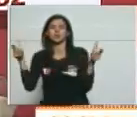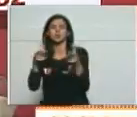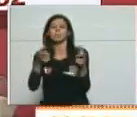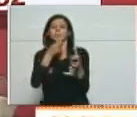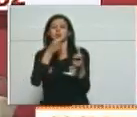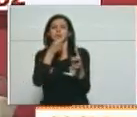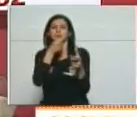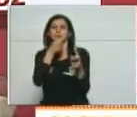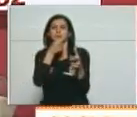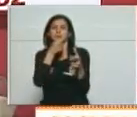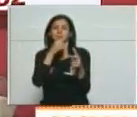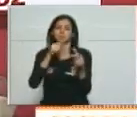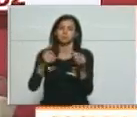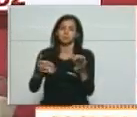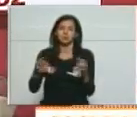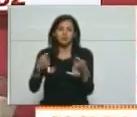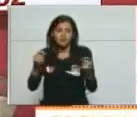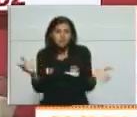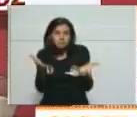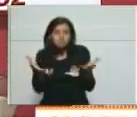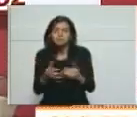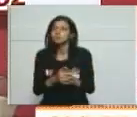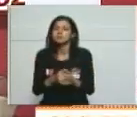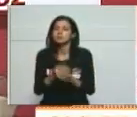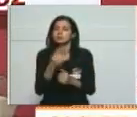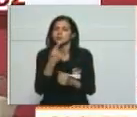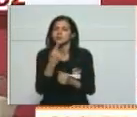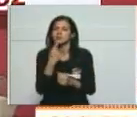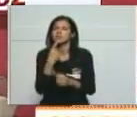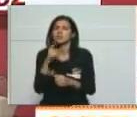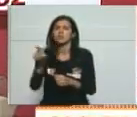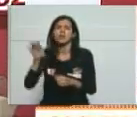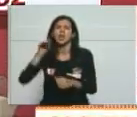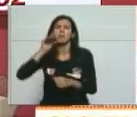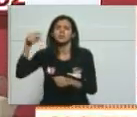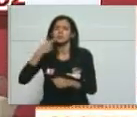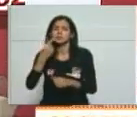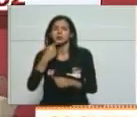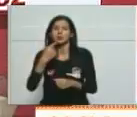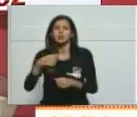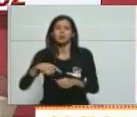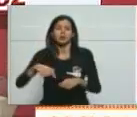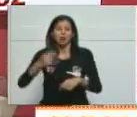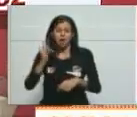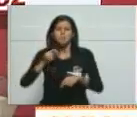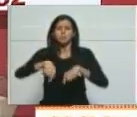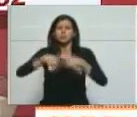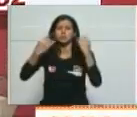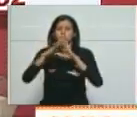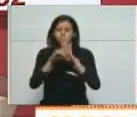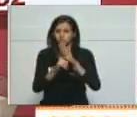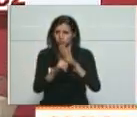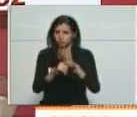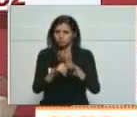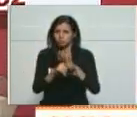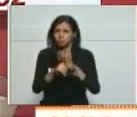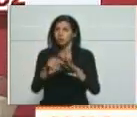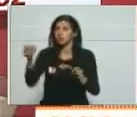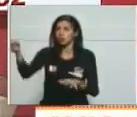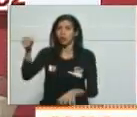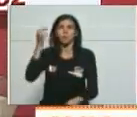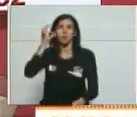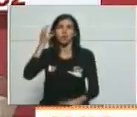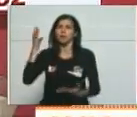cuando se hizo el comentario político de que se había violado la Constitución y la convirtieron en un héroe.